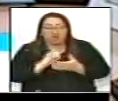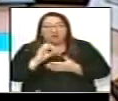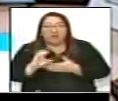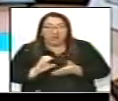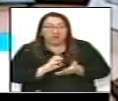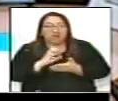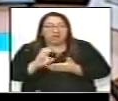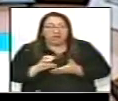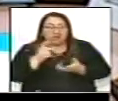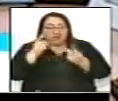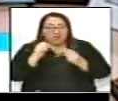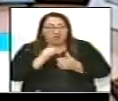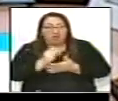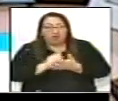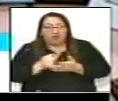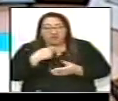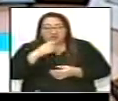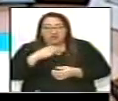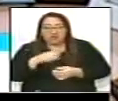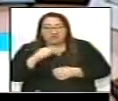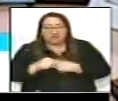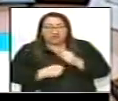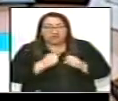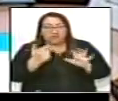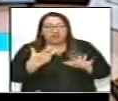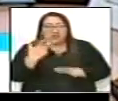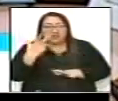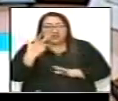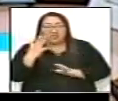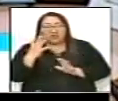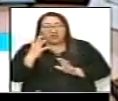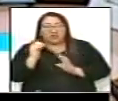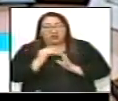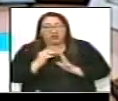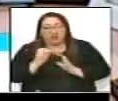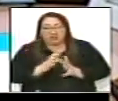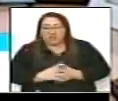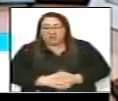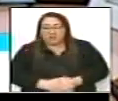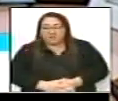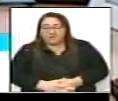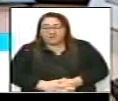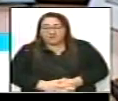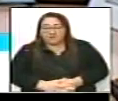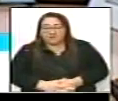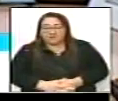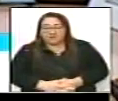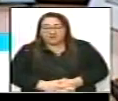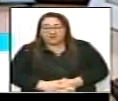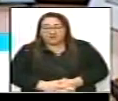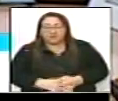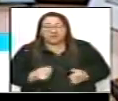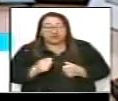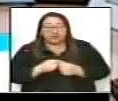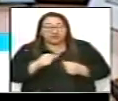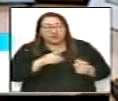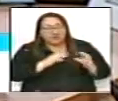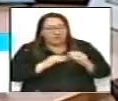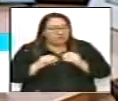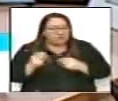previstos de acuerdo al contrato, requerimos para este año 83 millones de dólares. Y con esta negociación que